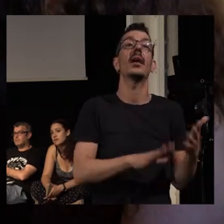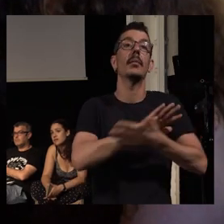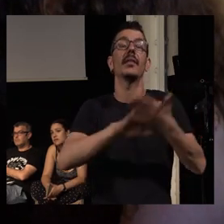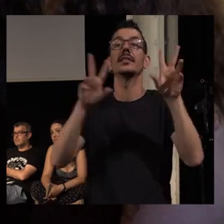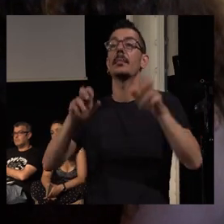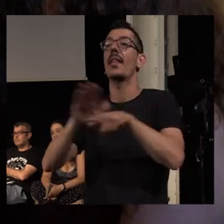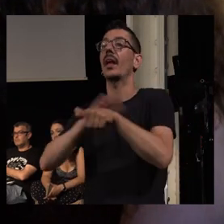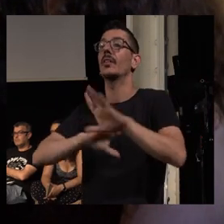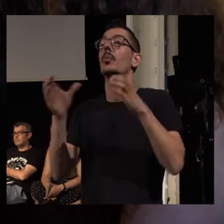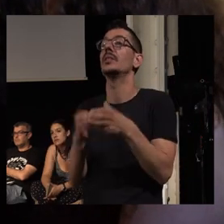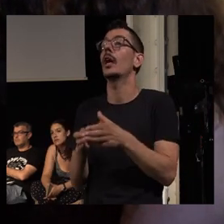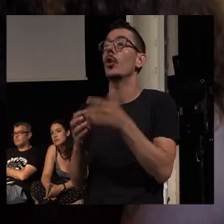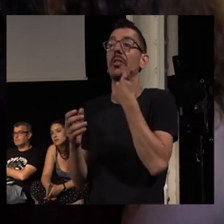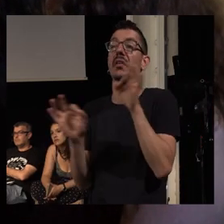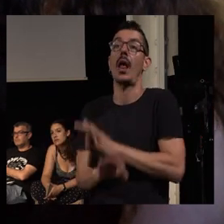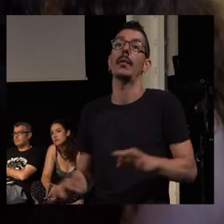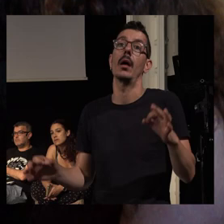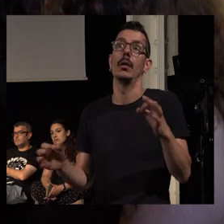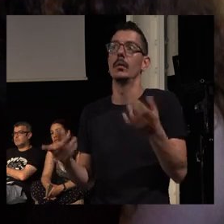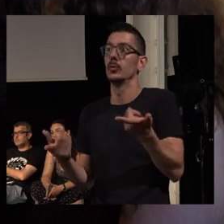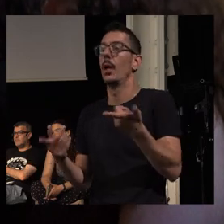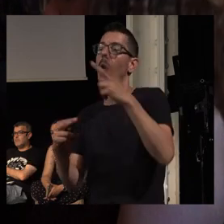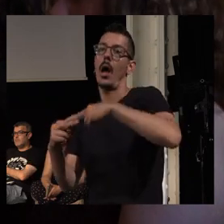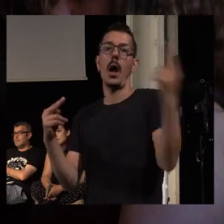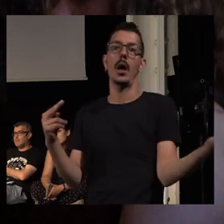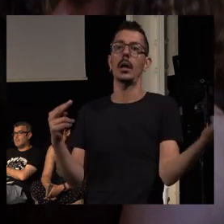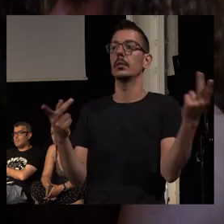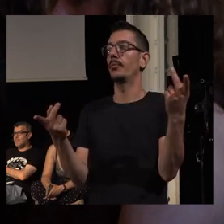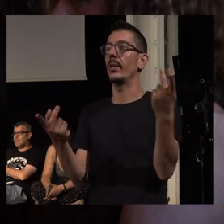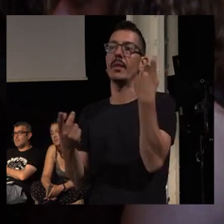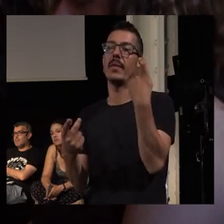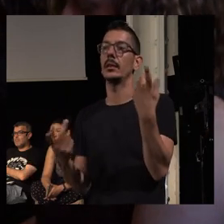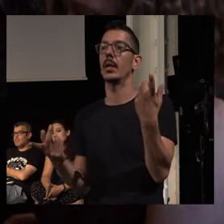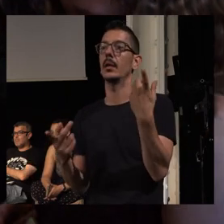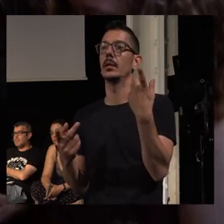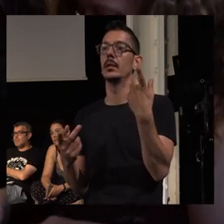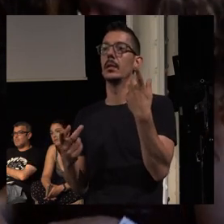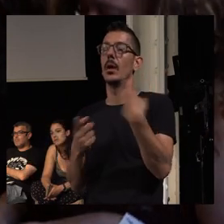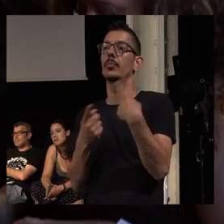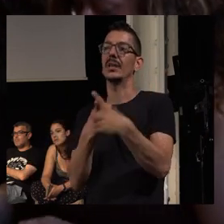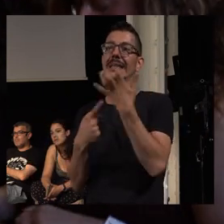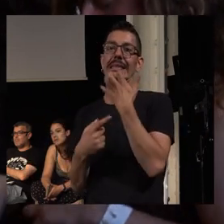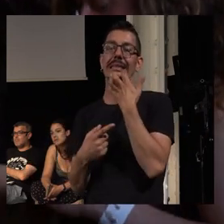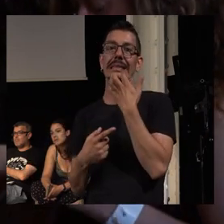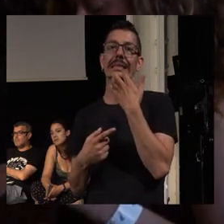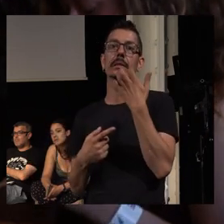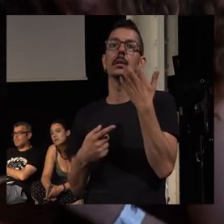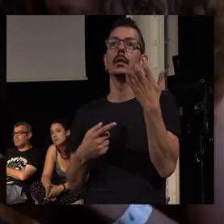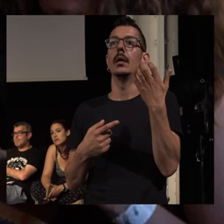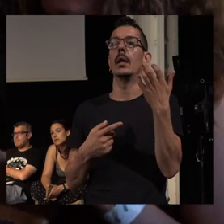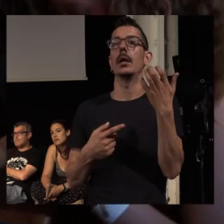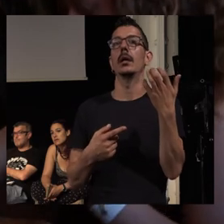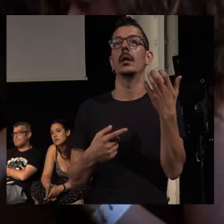comunitario que haga un poco de puente, siempre va a primar un poco también lo que quiera hacer la entidad sobre lo que quieren las titulares de